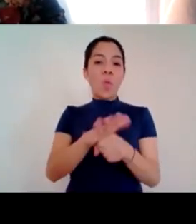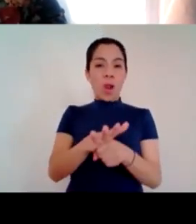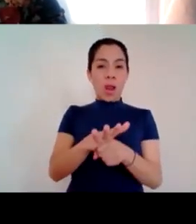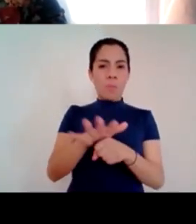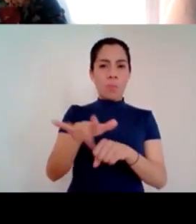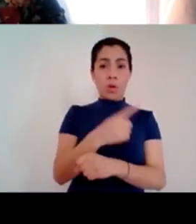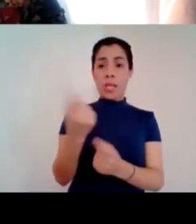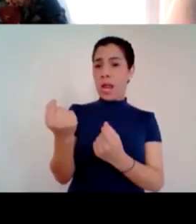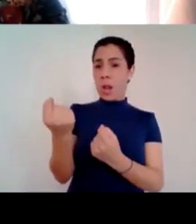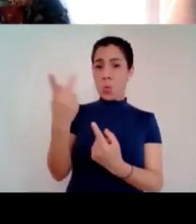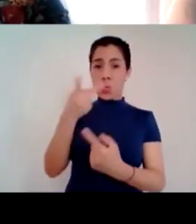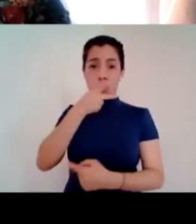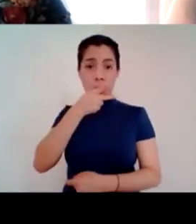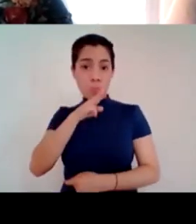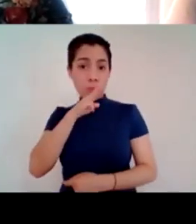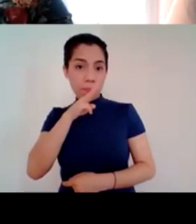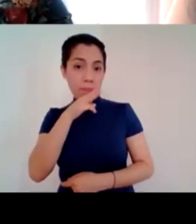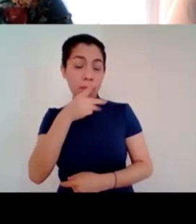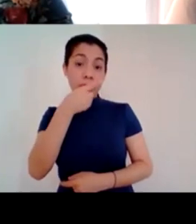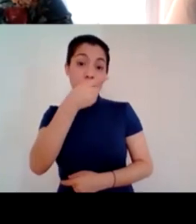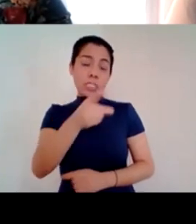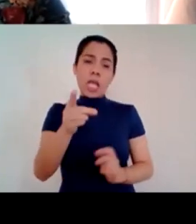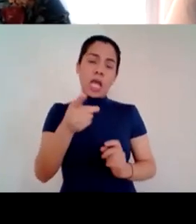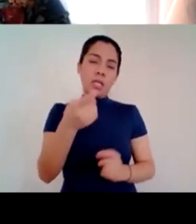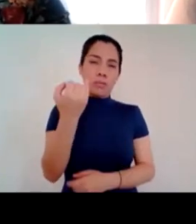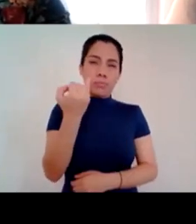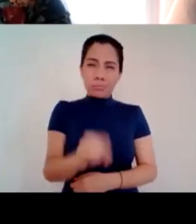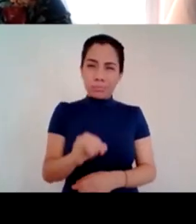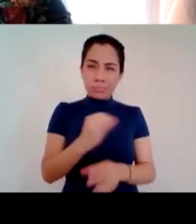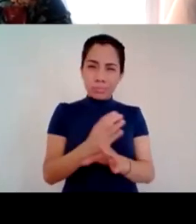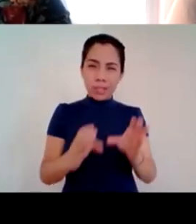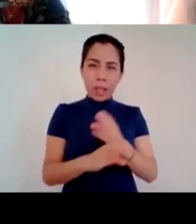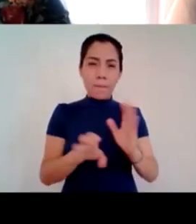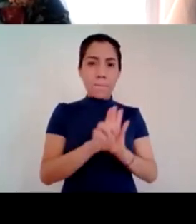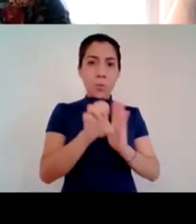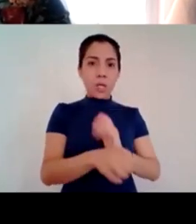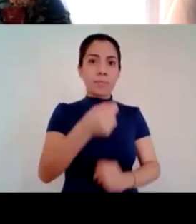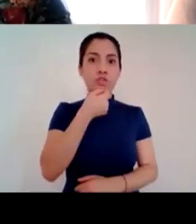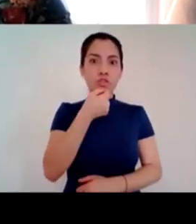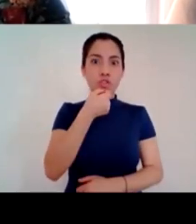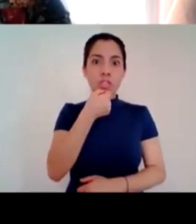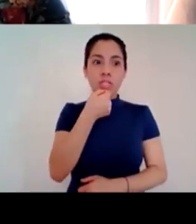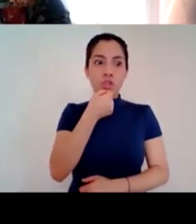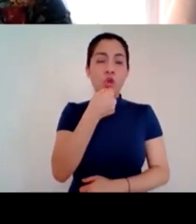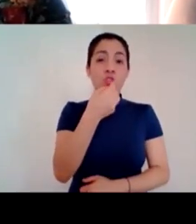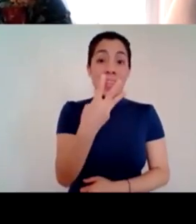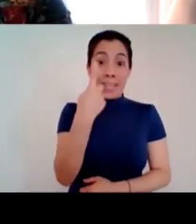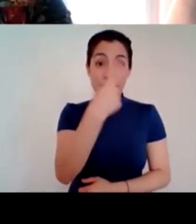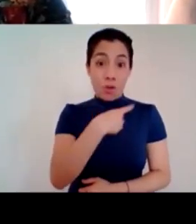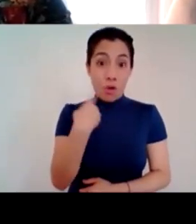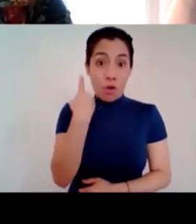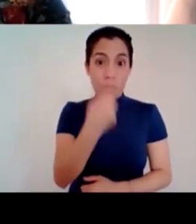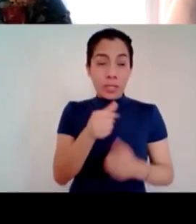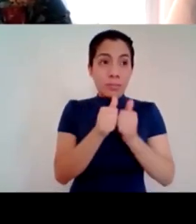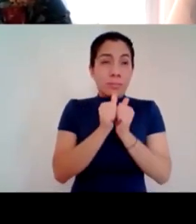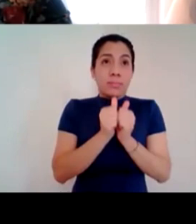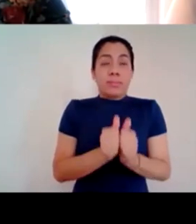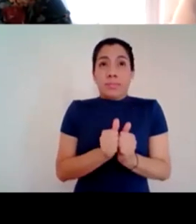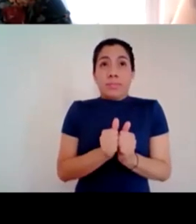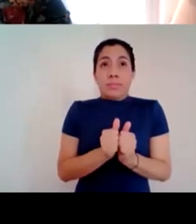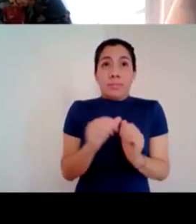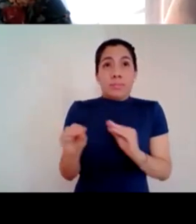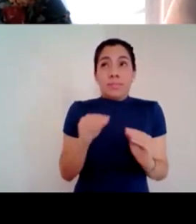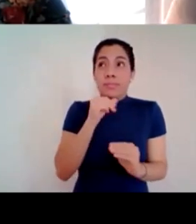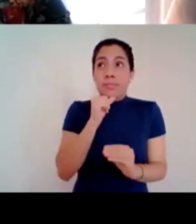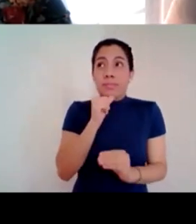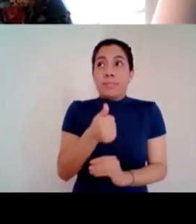sus hijos como por ejemplo que una niña o un niño esté quieto como maniquí tres horas eso es imposible y si un niño